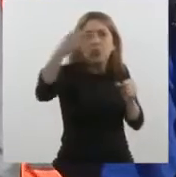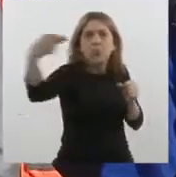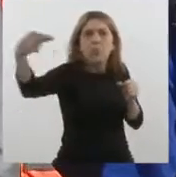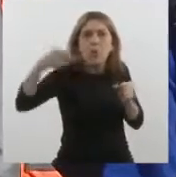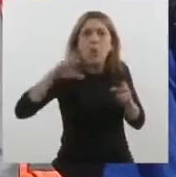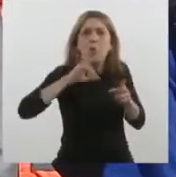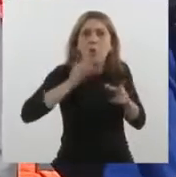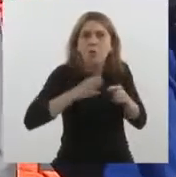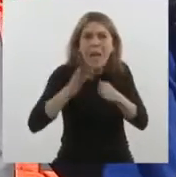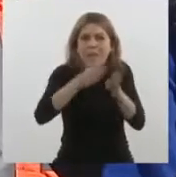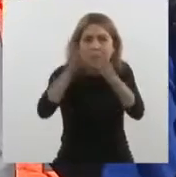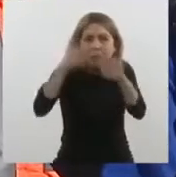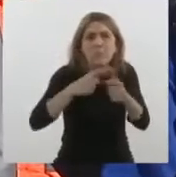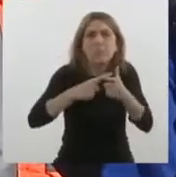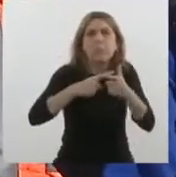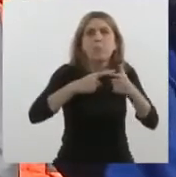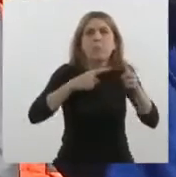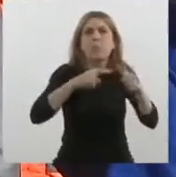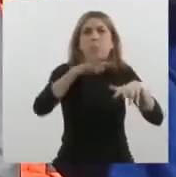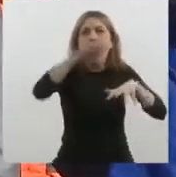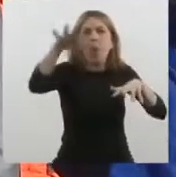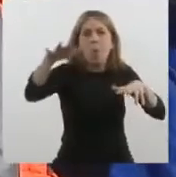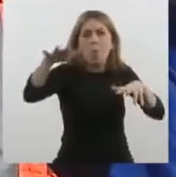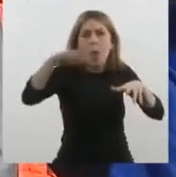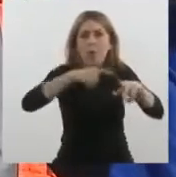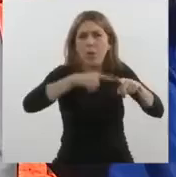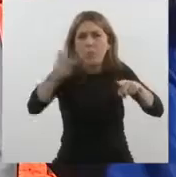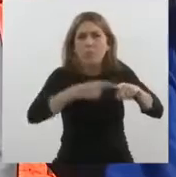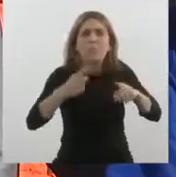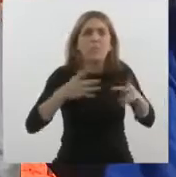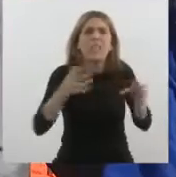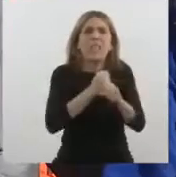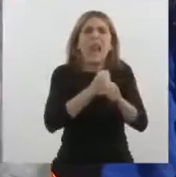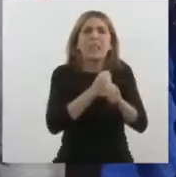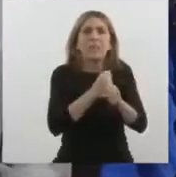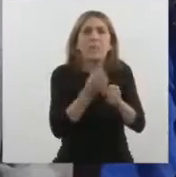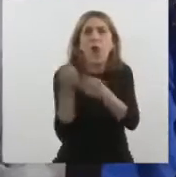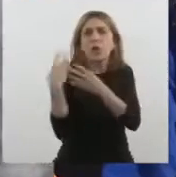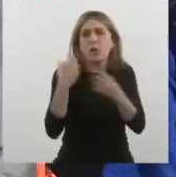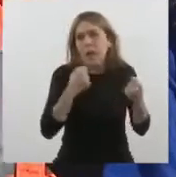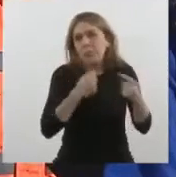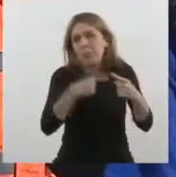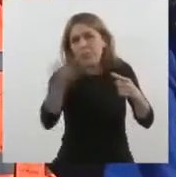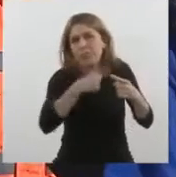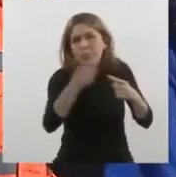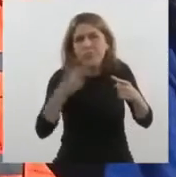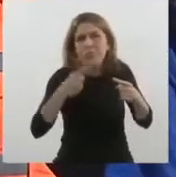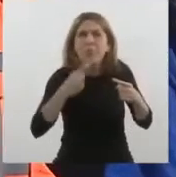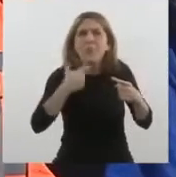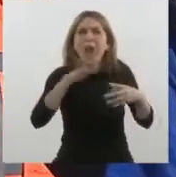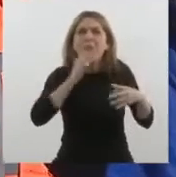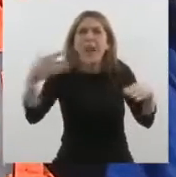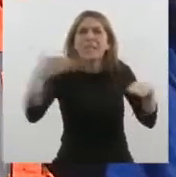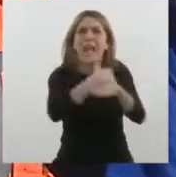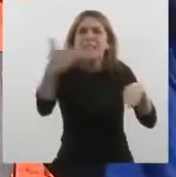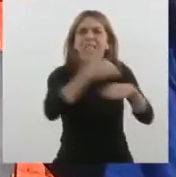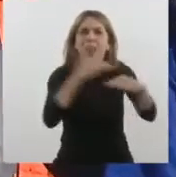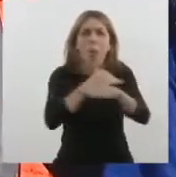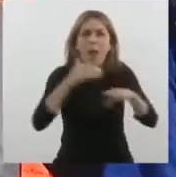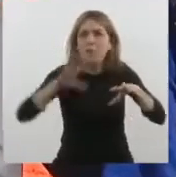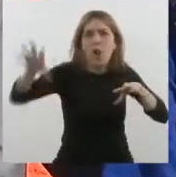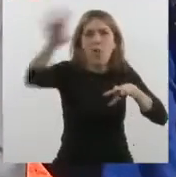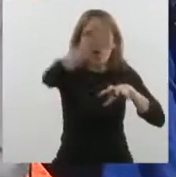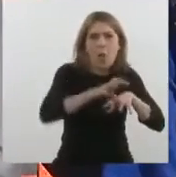es mejorar el transporte de mercaderías, de producciones, facilitar la labor de quien produce y tiene que